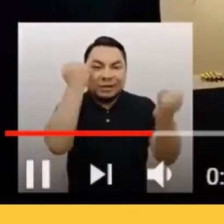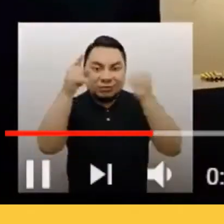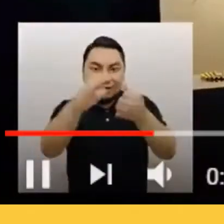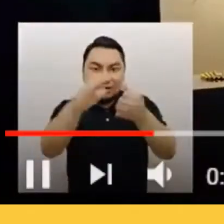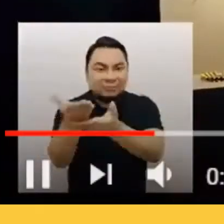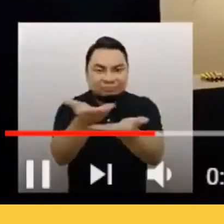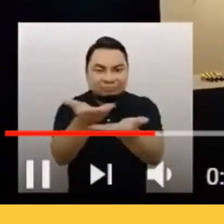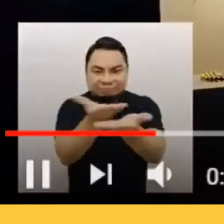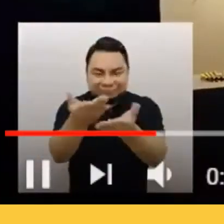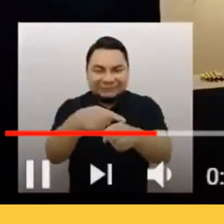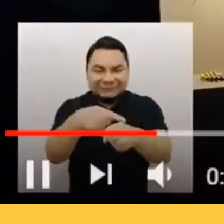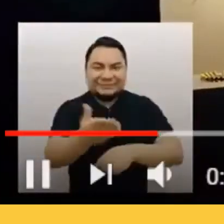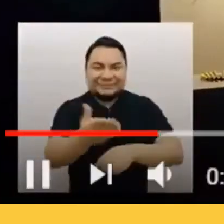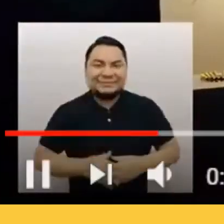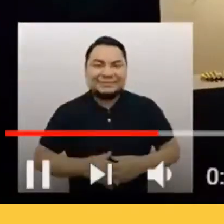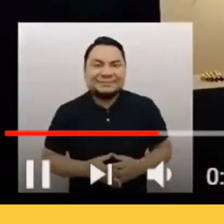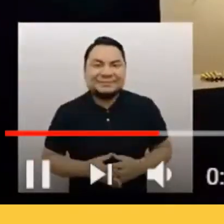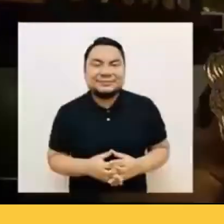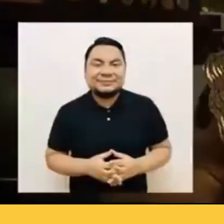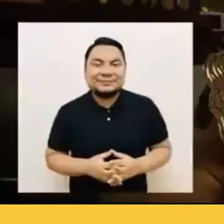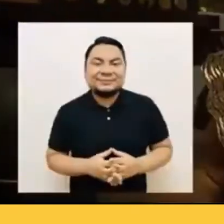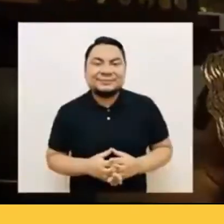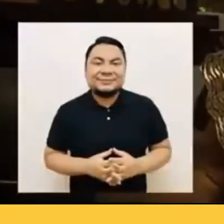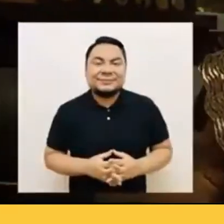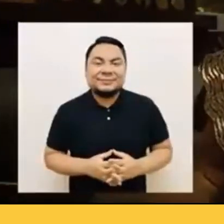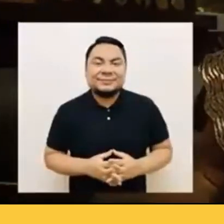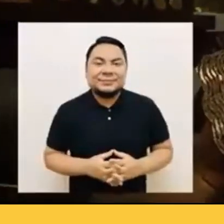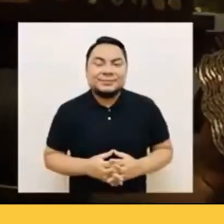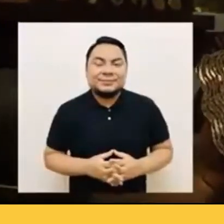sus ideas con sus compañeros por unos segundos.